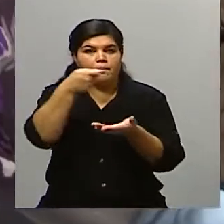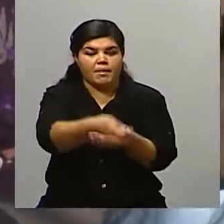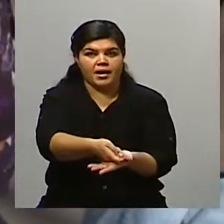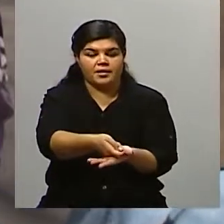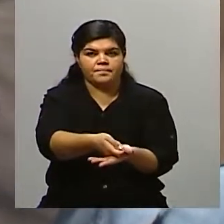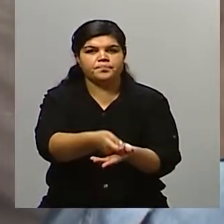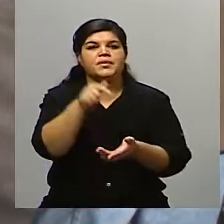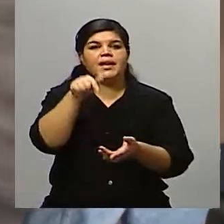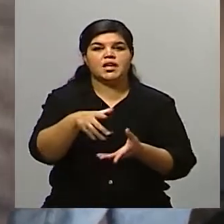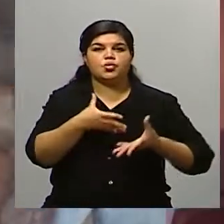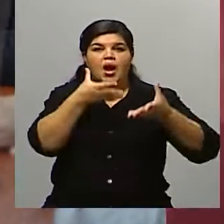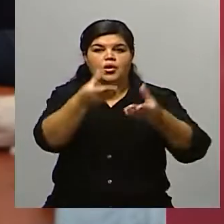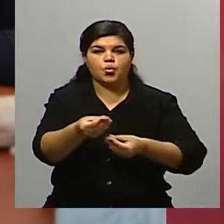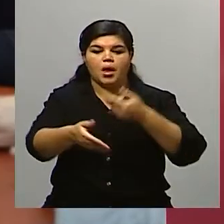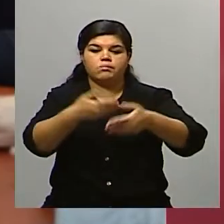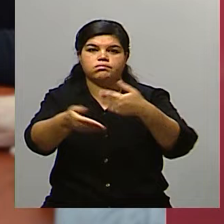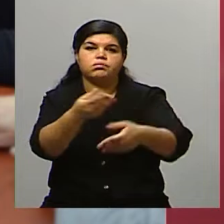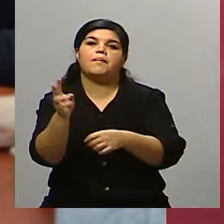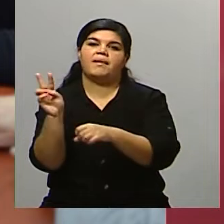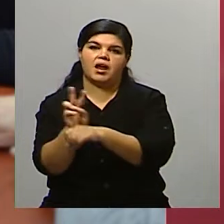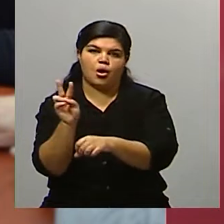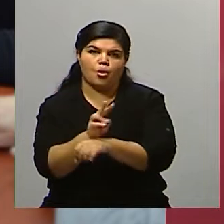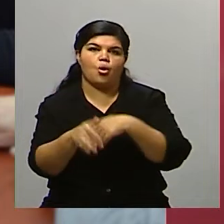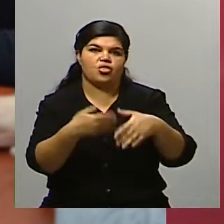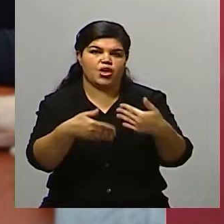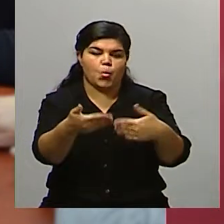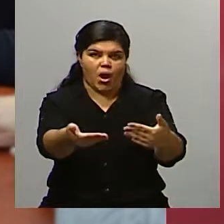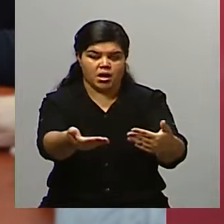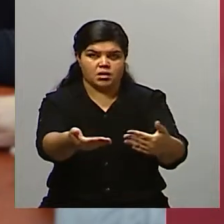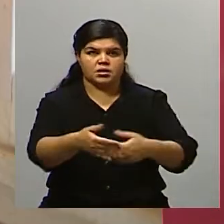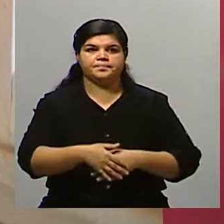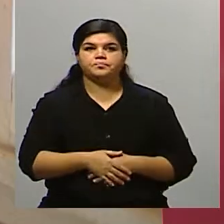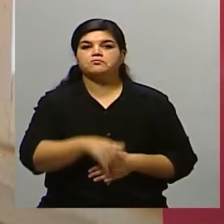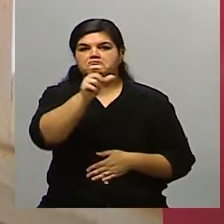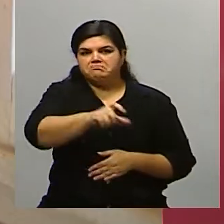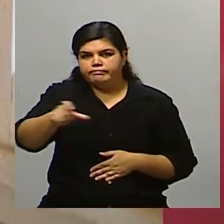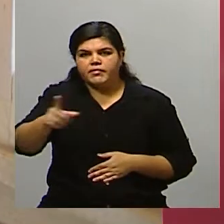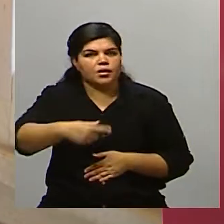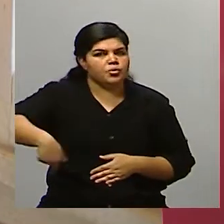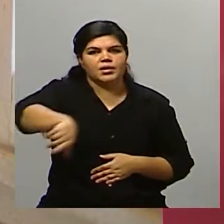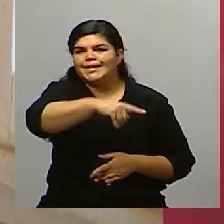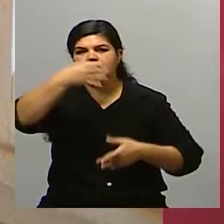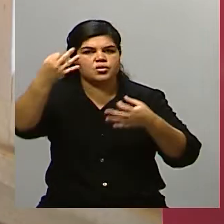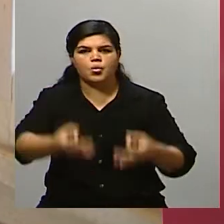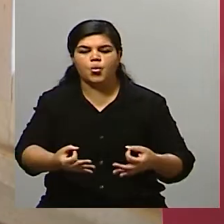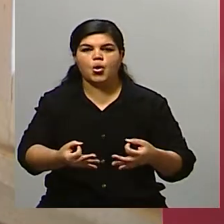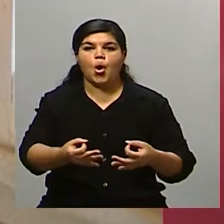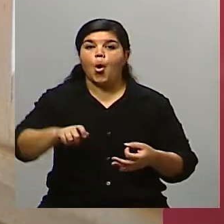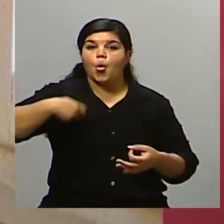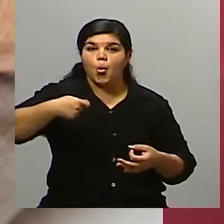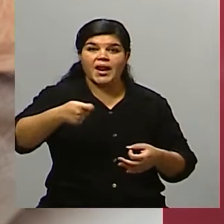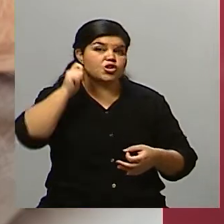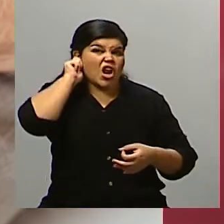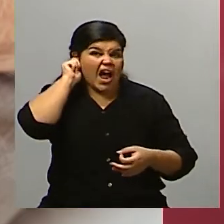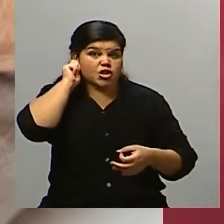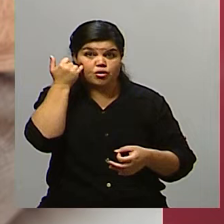sostuviera el nivel de cobertura previsional, ¿no? Claro. La mayoría de las personas en edad jubilable a algún beneficio previsional acceden. Bueno, eso